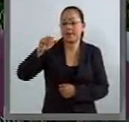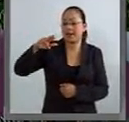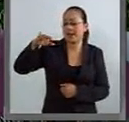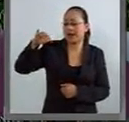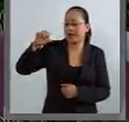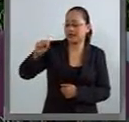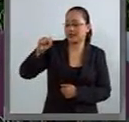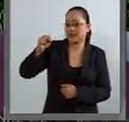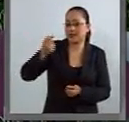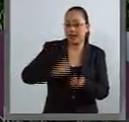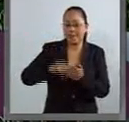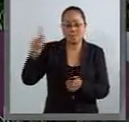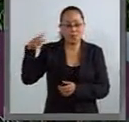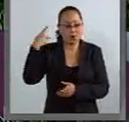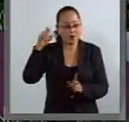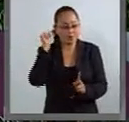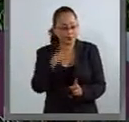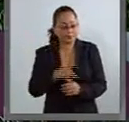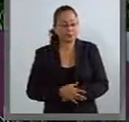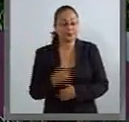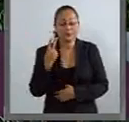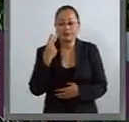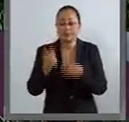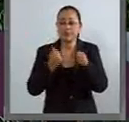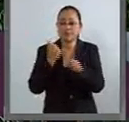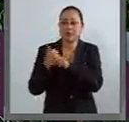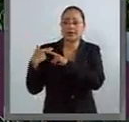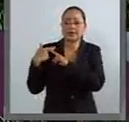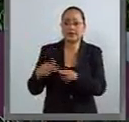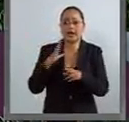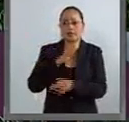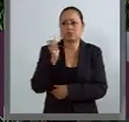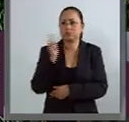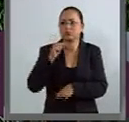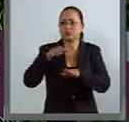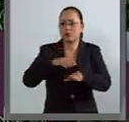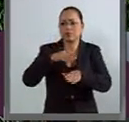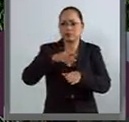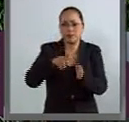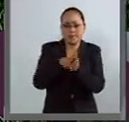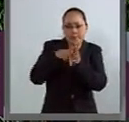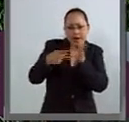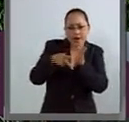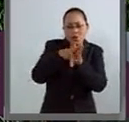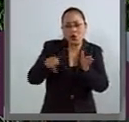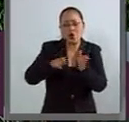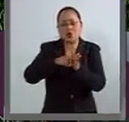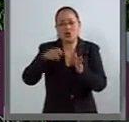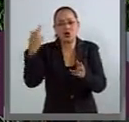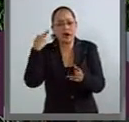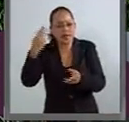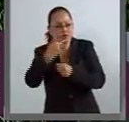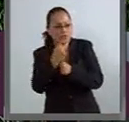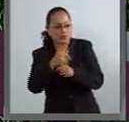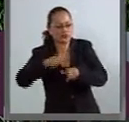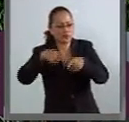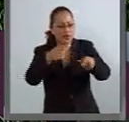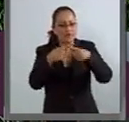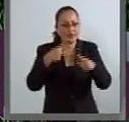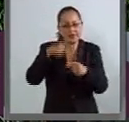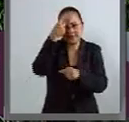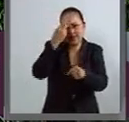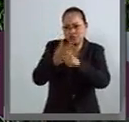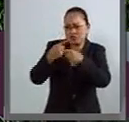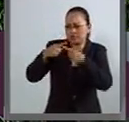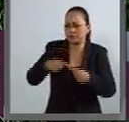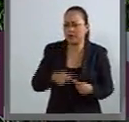en Puebla. Durante más de 25 años ha ejercido su carrera profesional en prensa, radio y televisión, ocupando diversos cargos directivos.